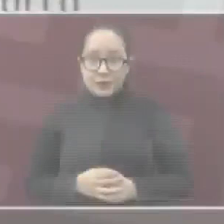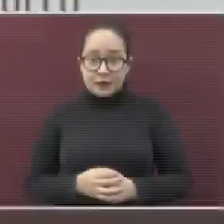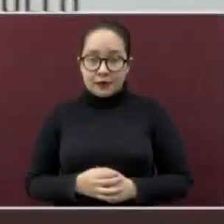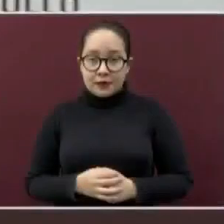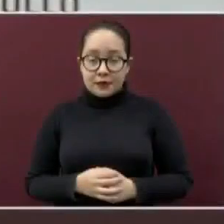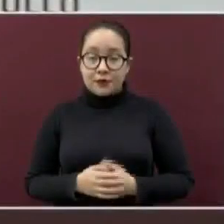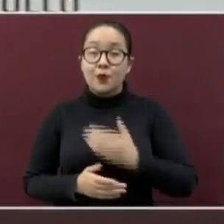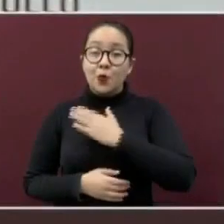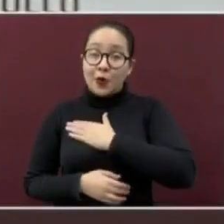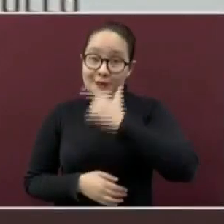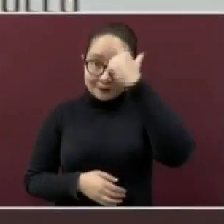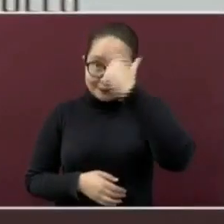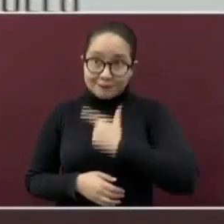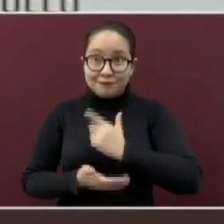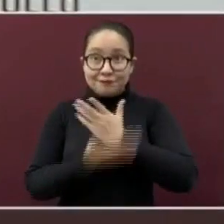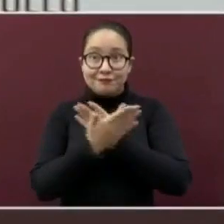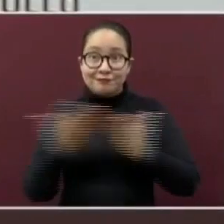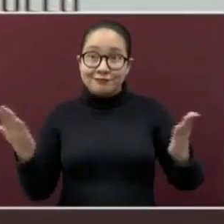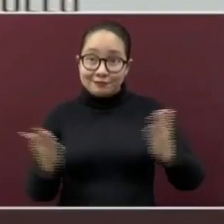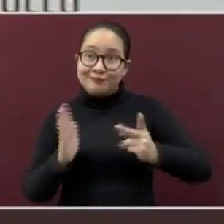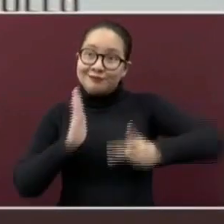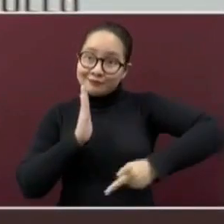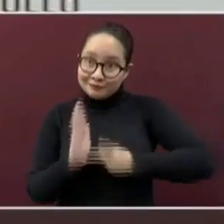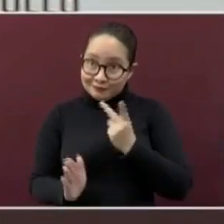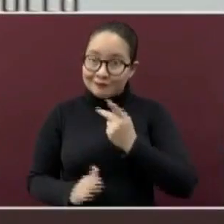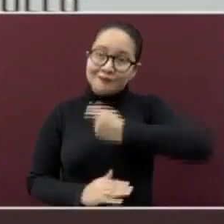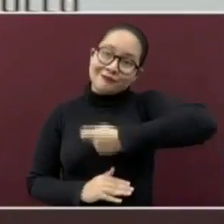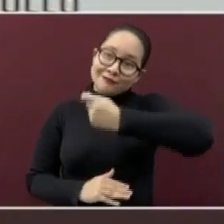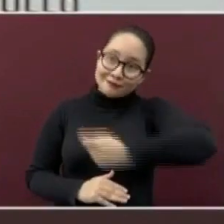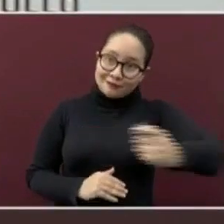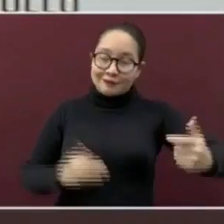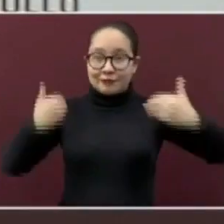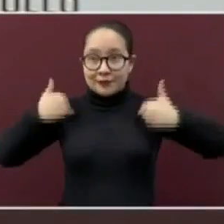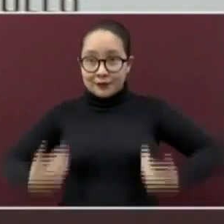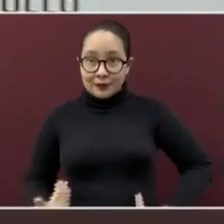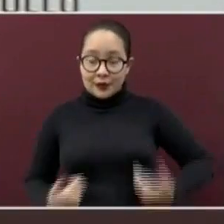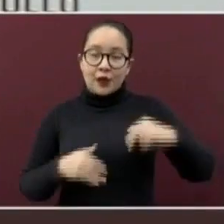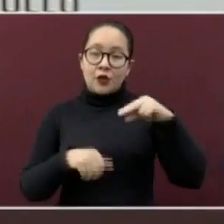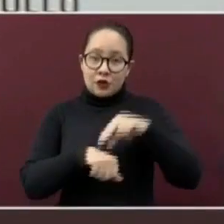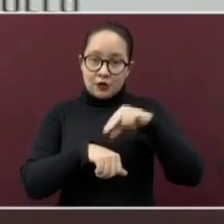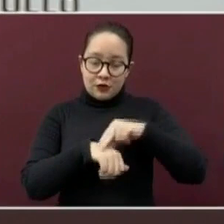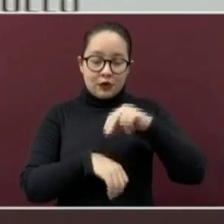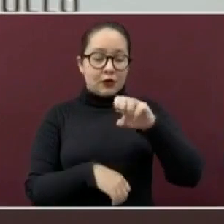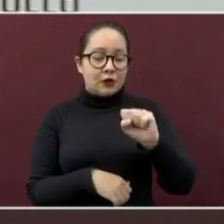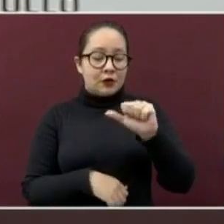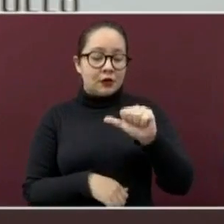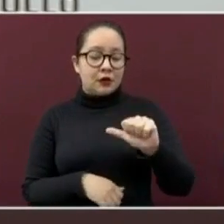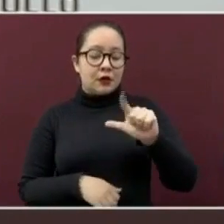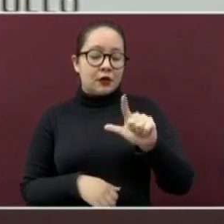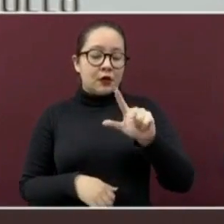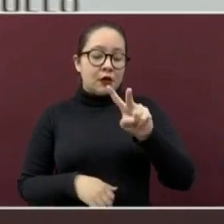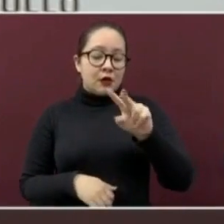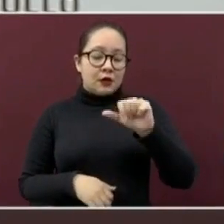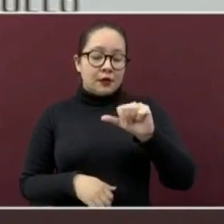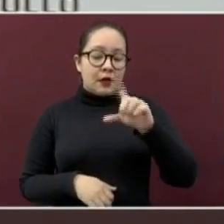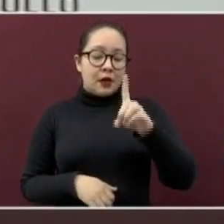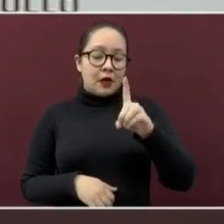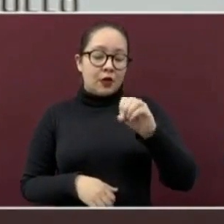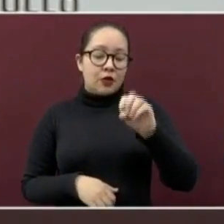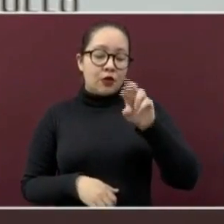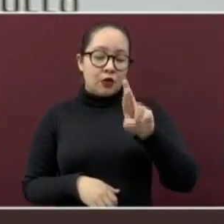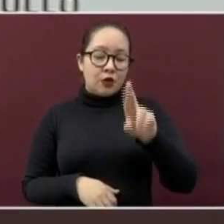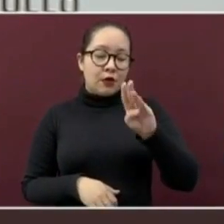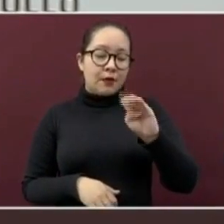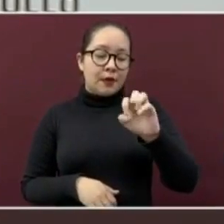Muy buenas noches. De nueva cuenta les saluda su servidor el doctor Salvador Beristain Hernández, director